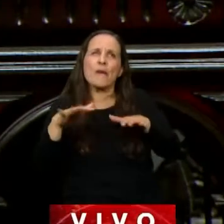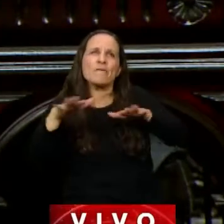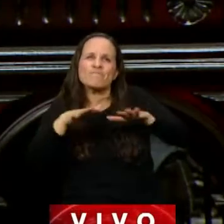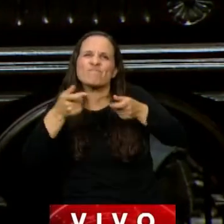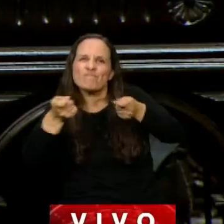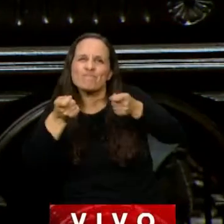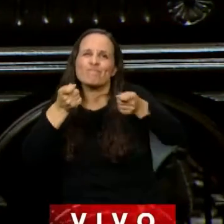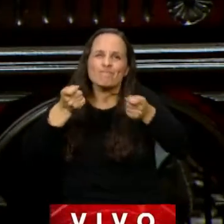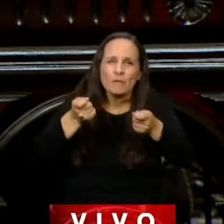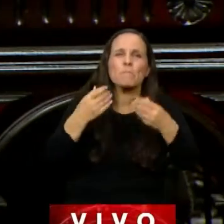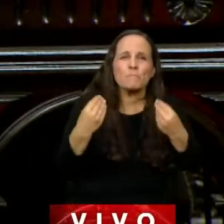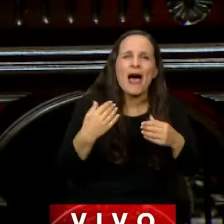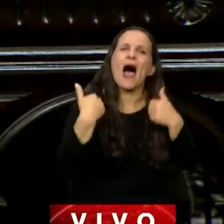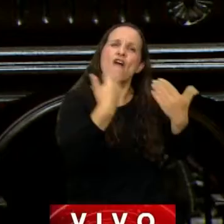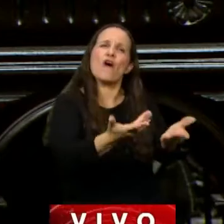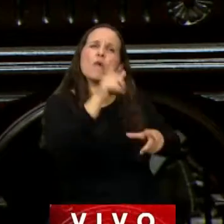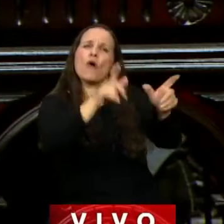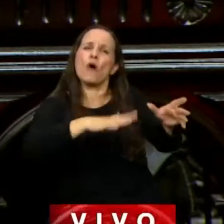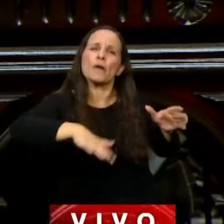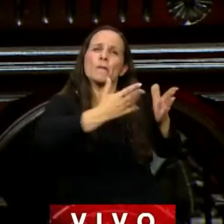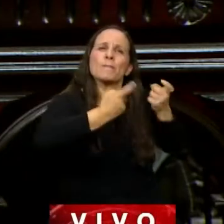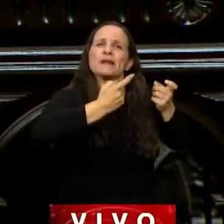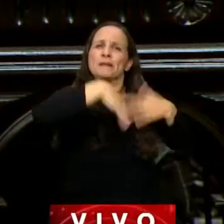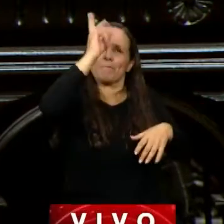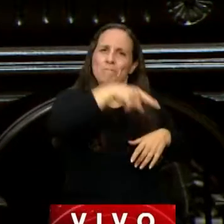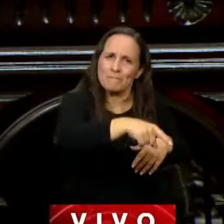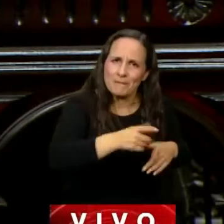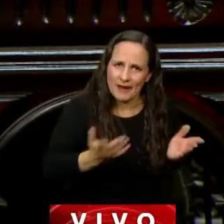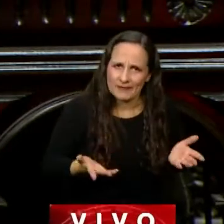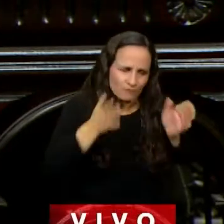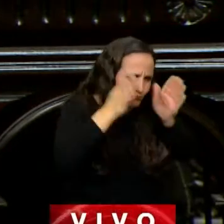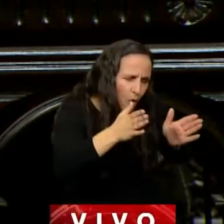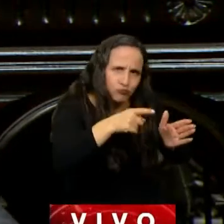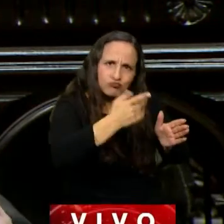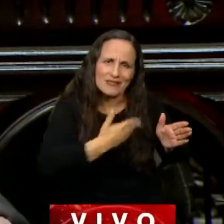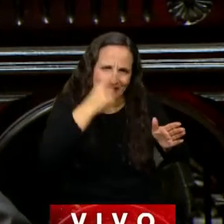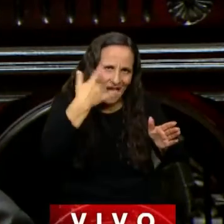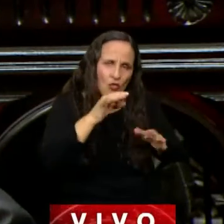de la puja en favor de los que menos tienen y más necesitan.